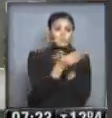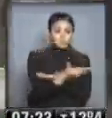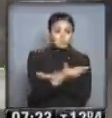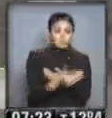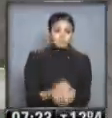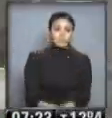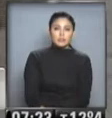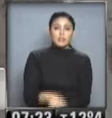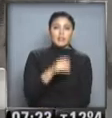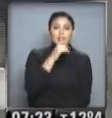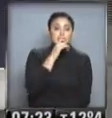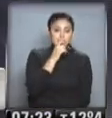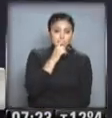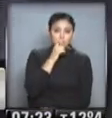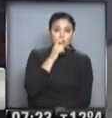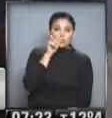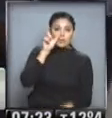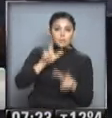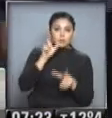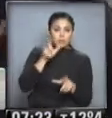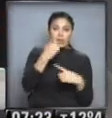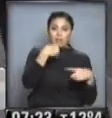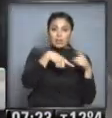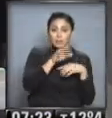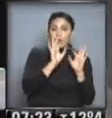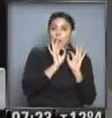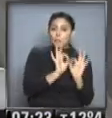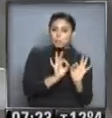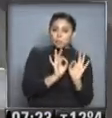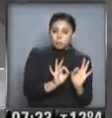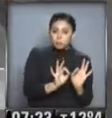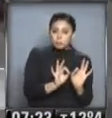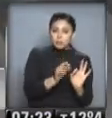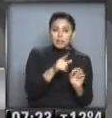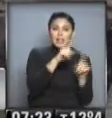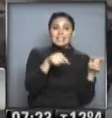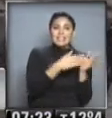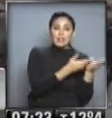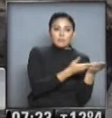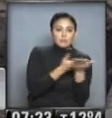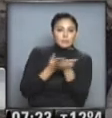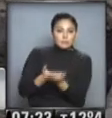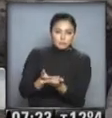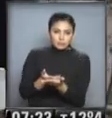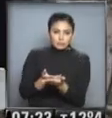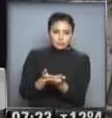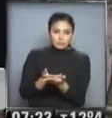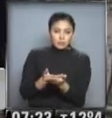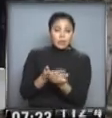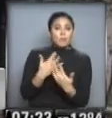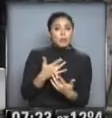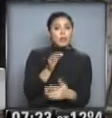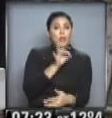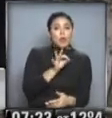blanquear. Una vez que el que hizo esta operación de blanqueo recibe los SEDIN, puede o